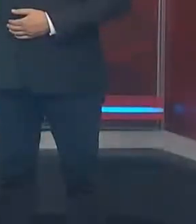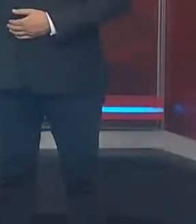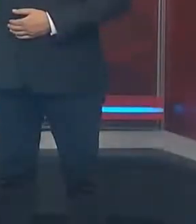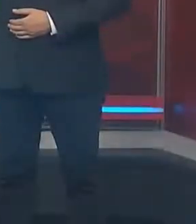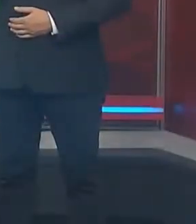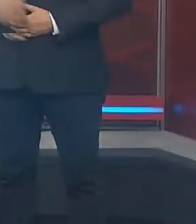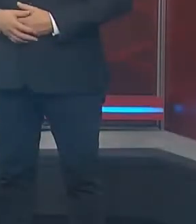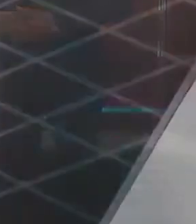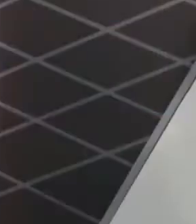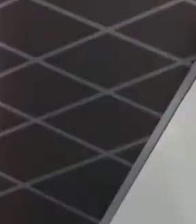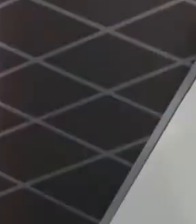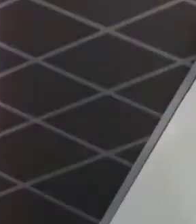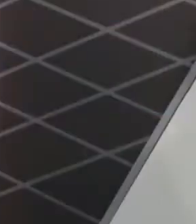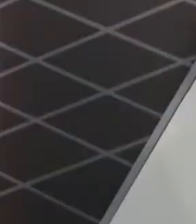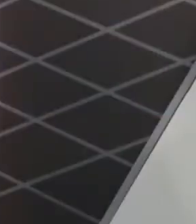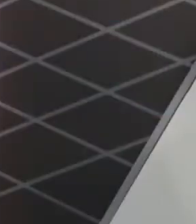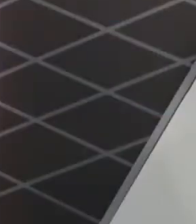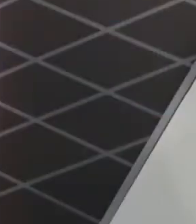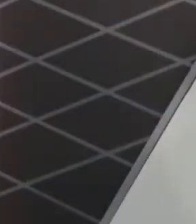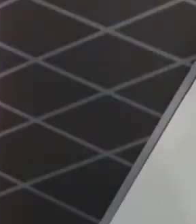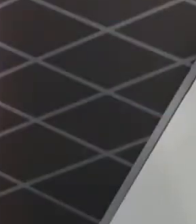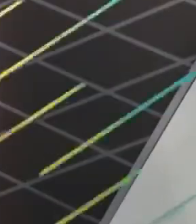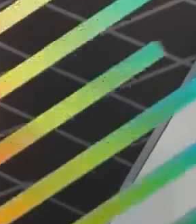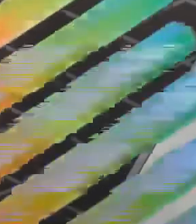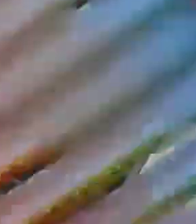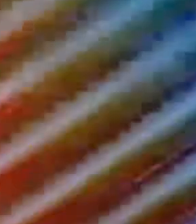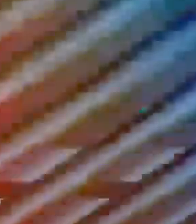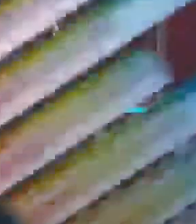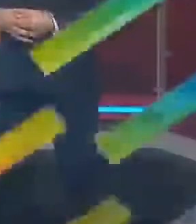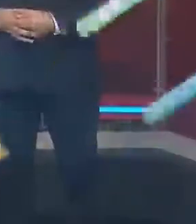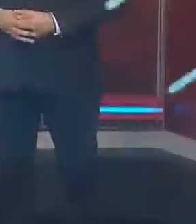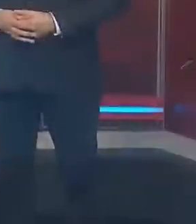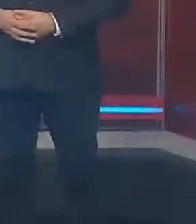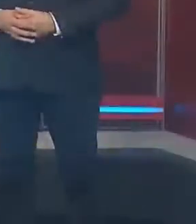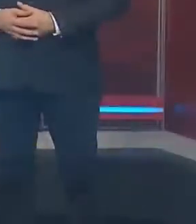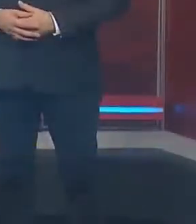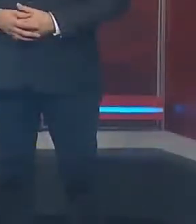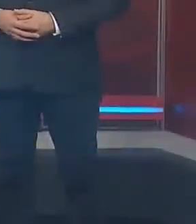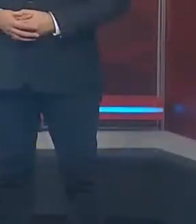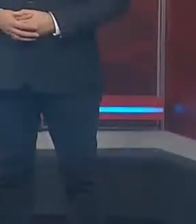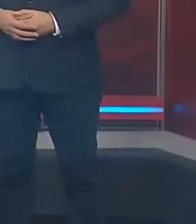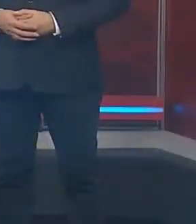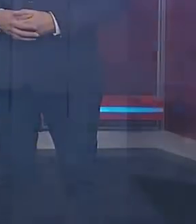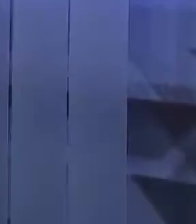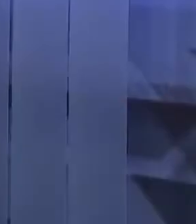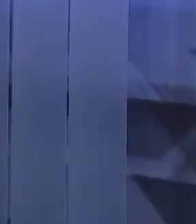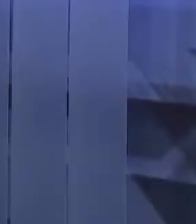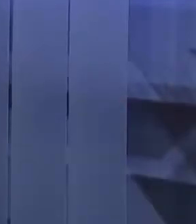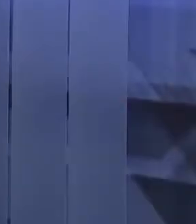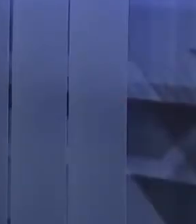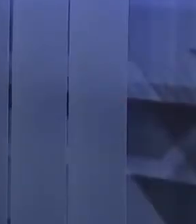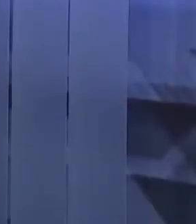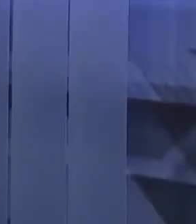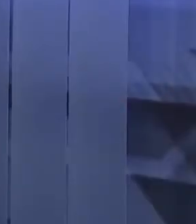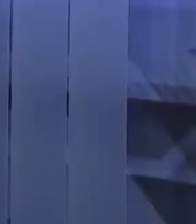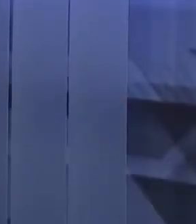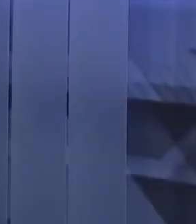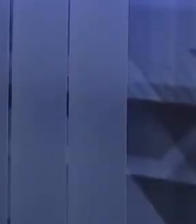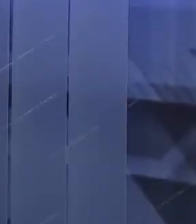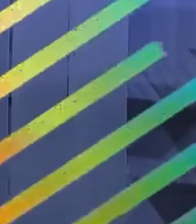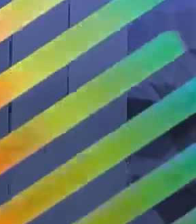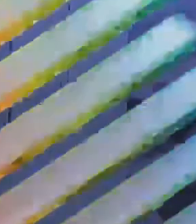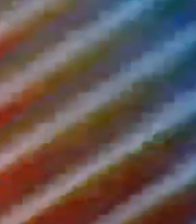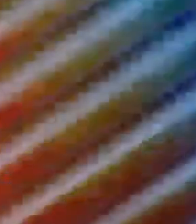Viernes. Viernes. Sábado. sábado,